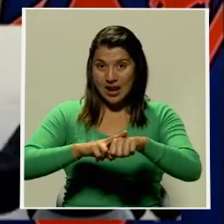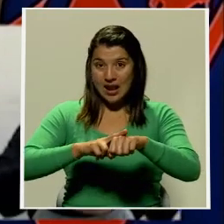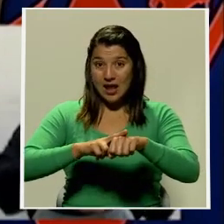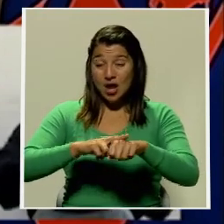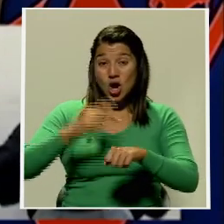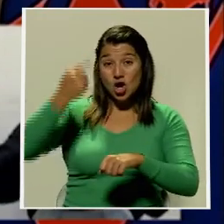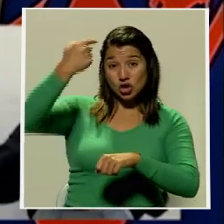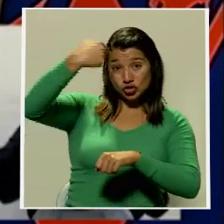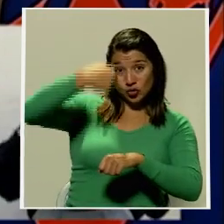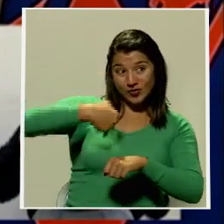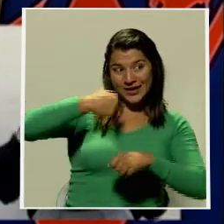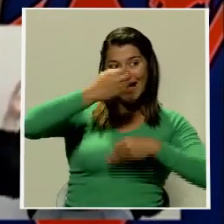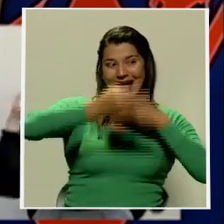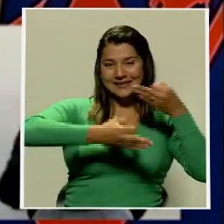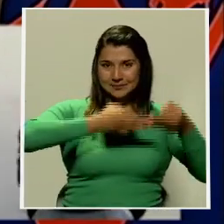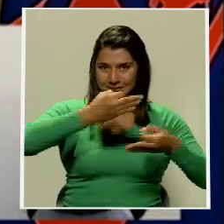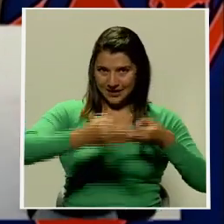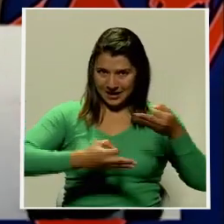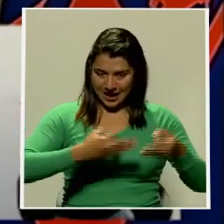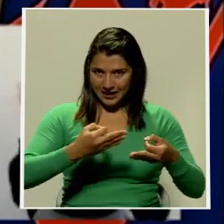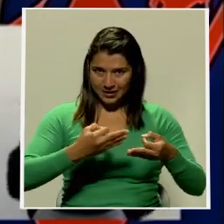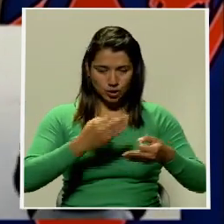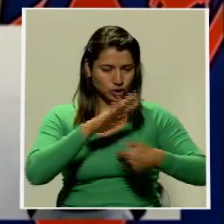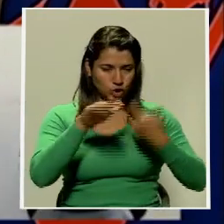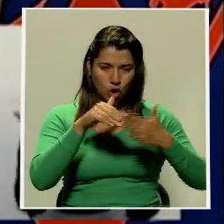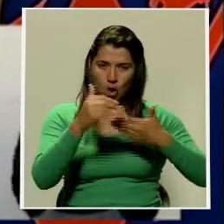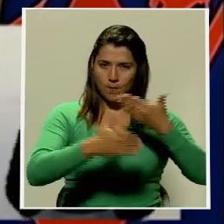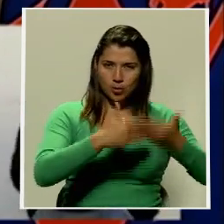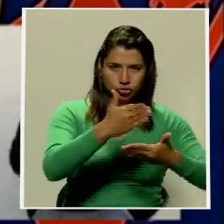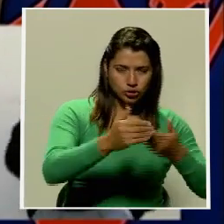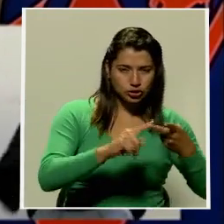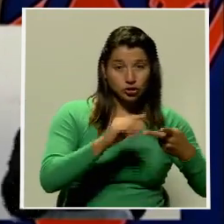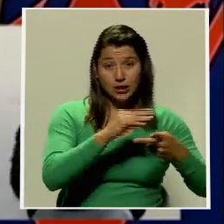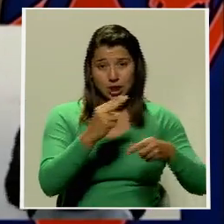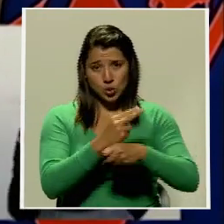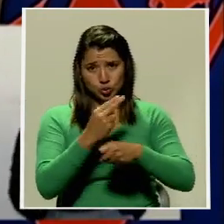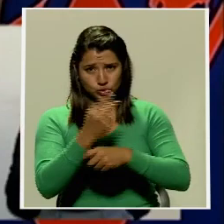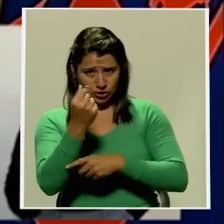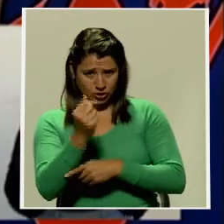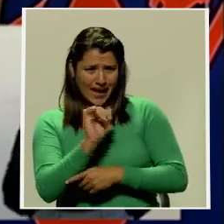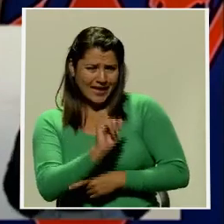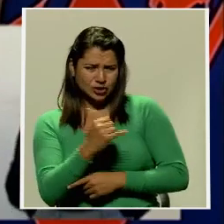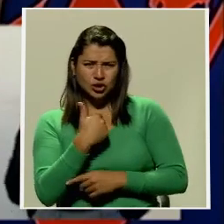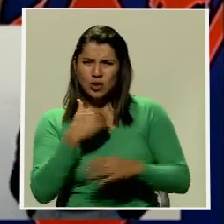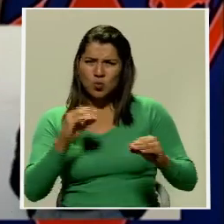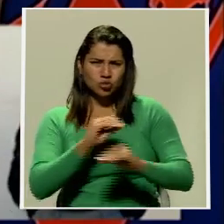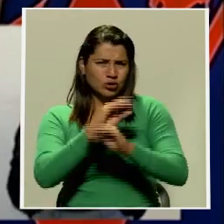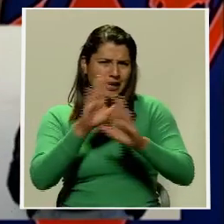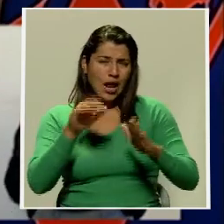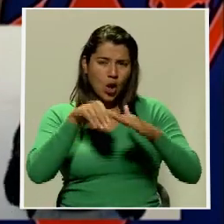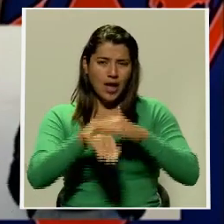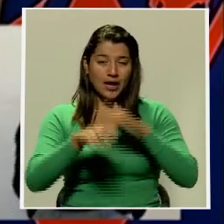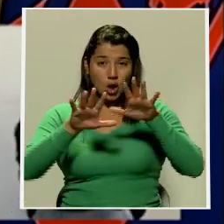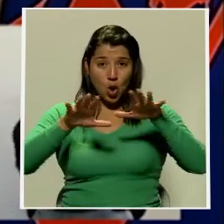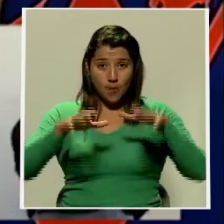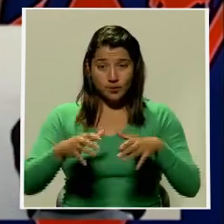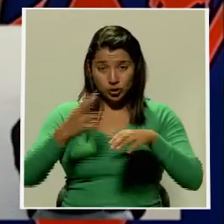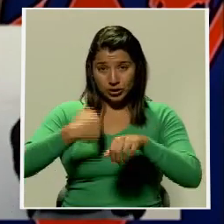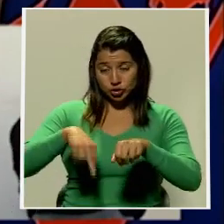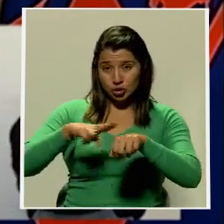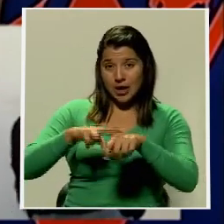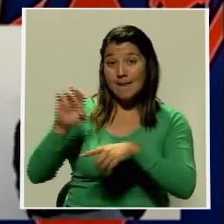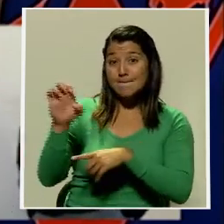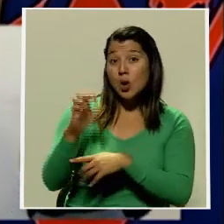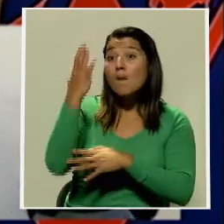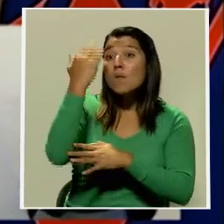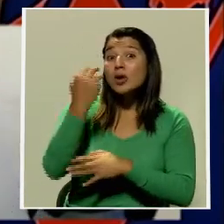un rendimiento de cuentas. Y en esto sí lo tenemos claro, muy claro, en la Comisión Nacional de Emergencias, porque tanto la ley